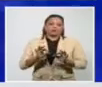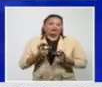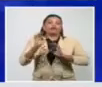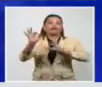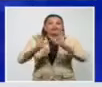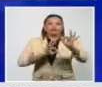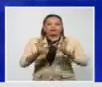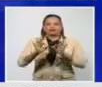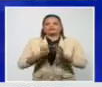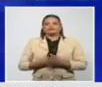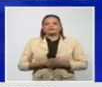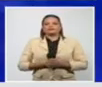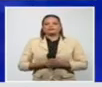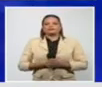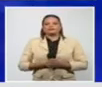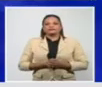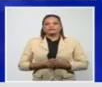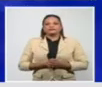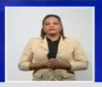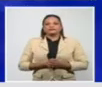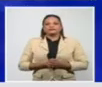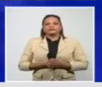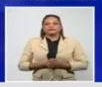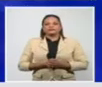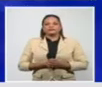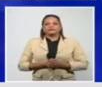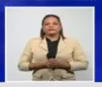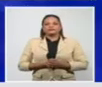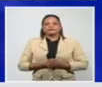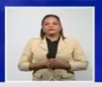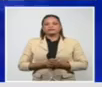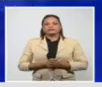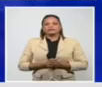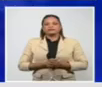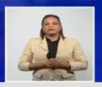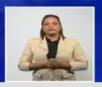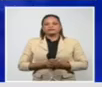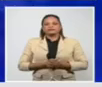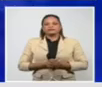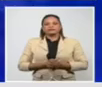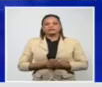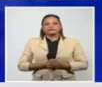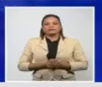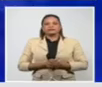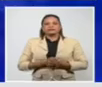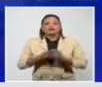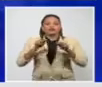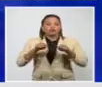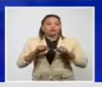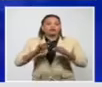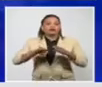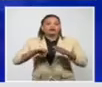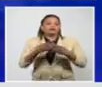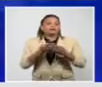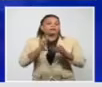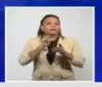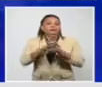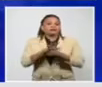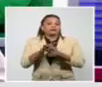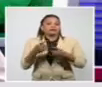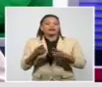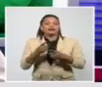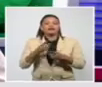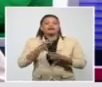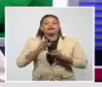Hoy también, como tú dijiste, un día que tenemos que comenzar informando el fallecimiento de 4